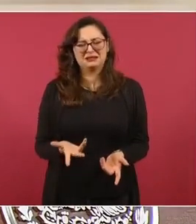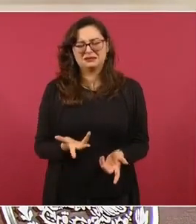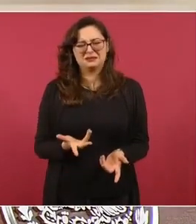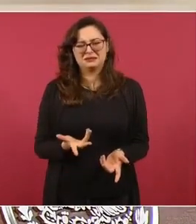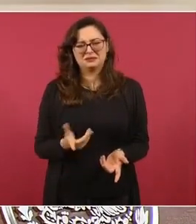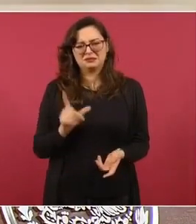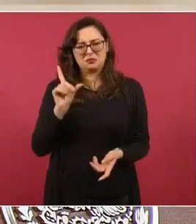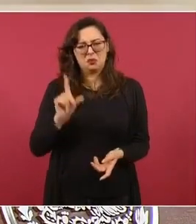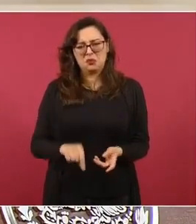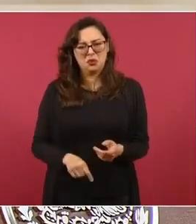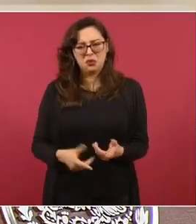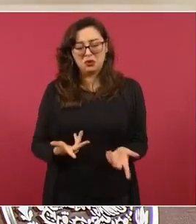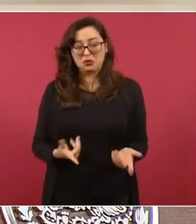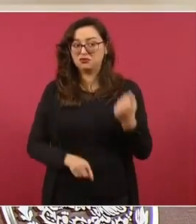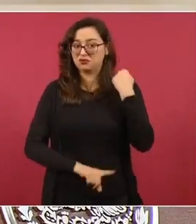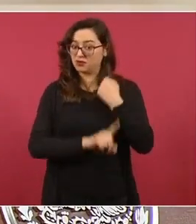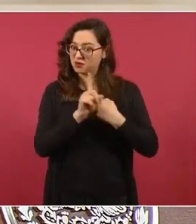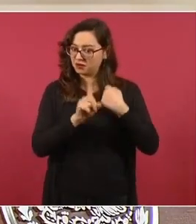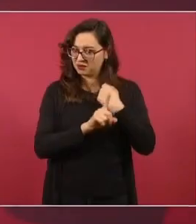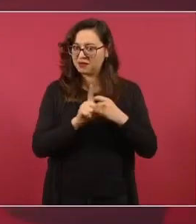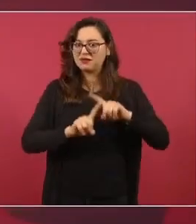superficial de ver un problema.